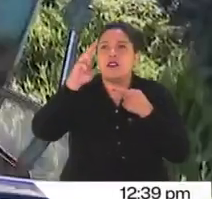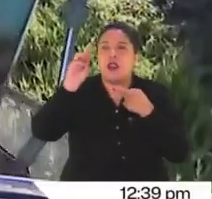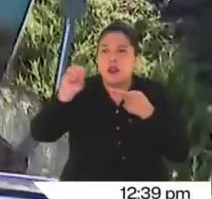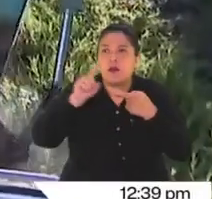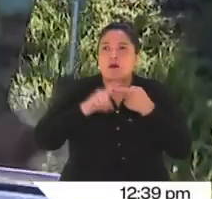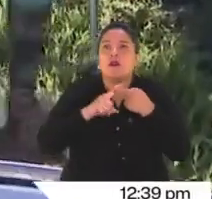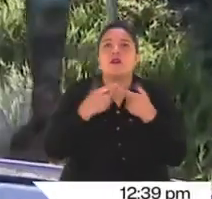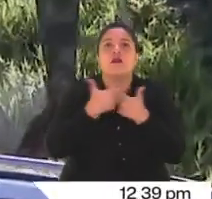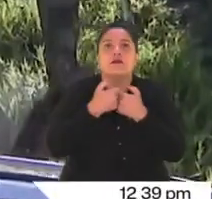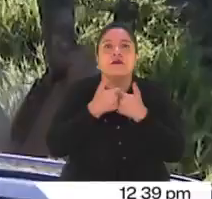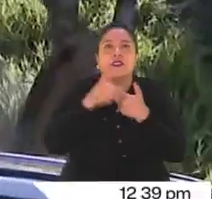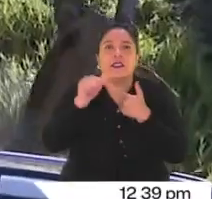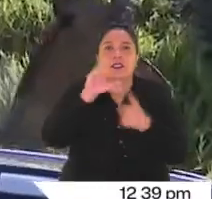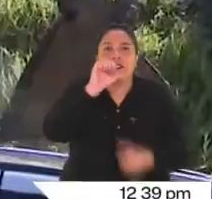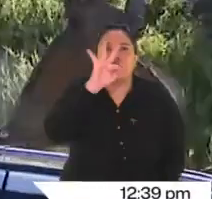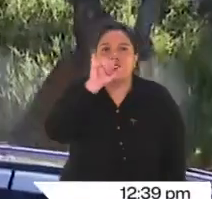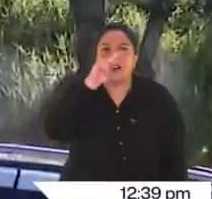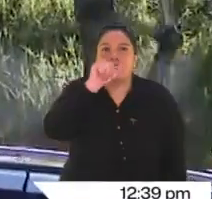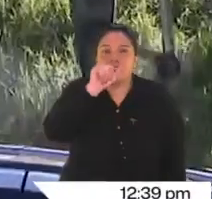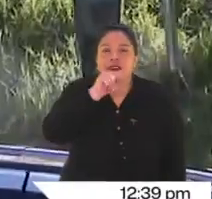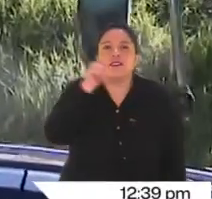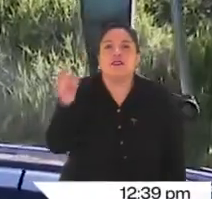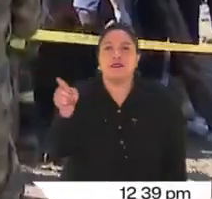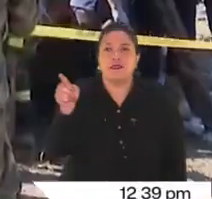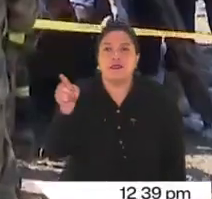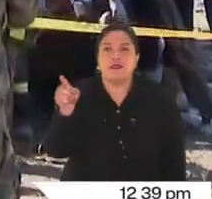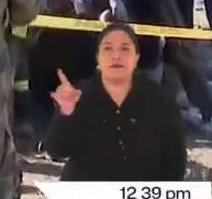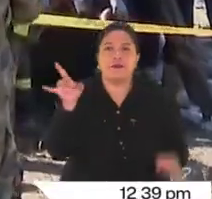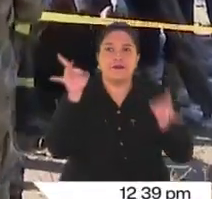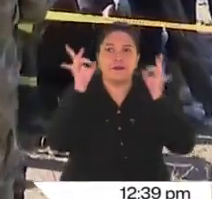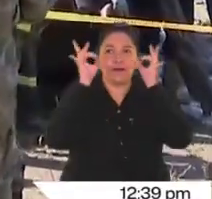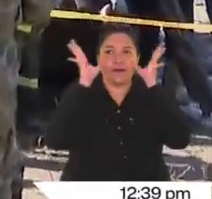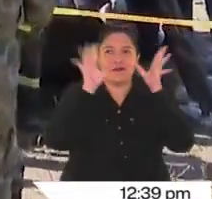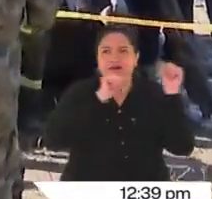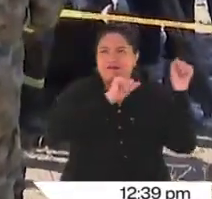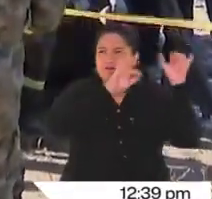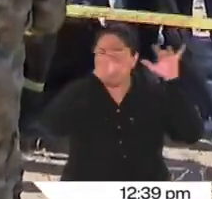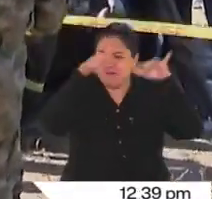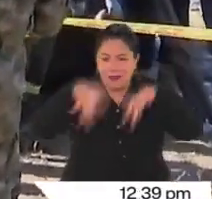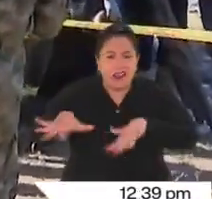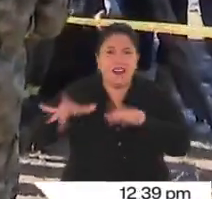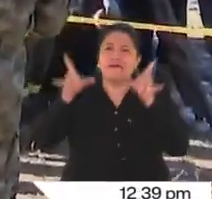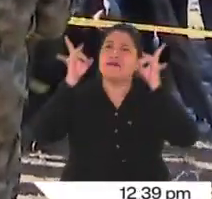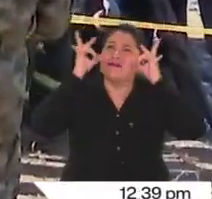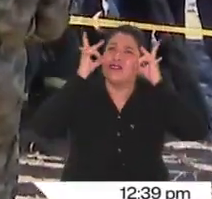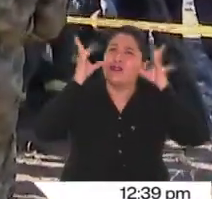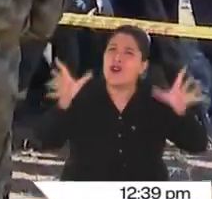novia Catalina. Llega que me encontré con una tragedia, un desastre natural bastante fuerte.